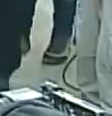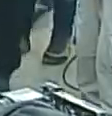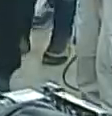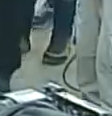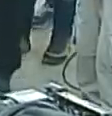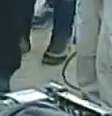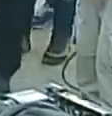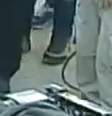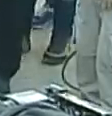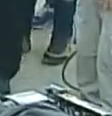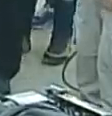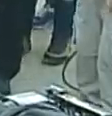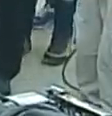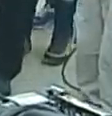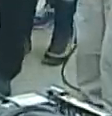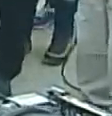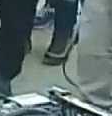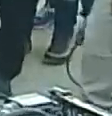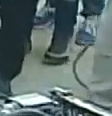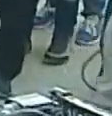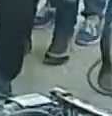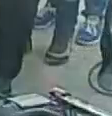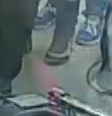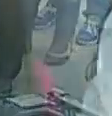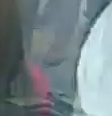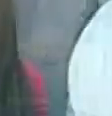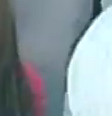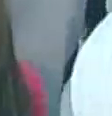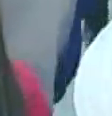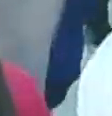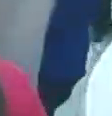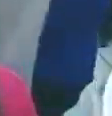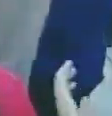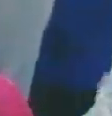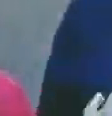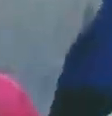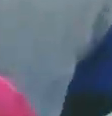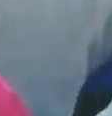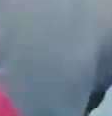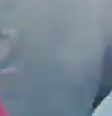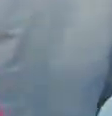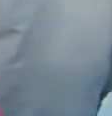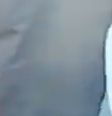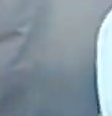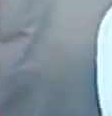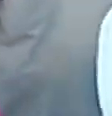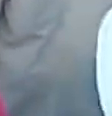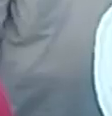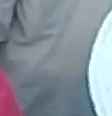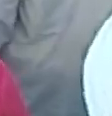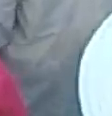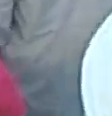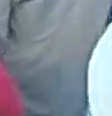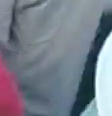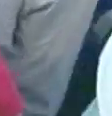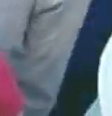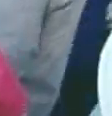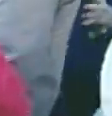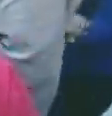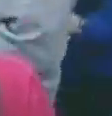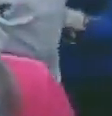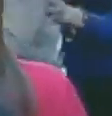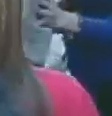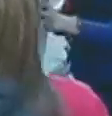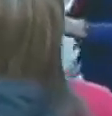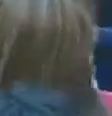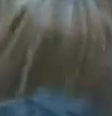importante destacar que en este encuentro de esta unidad educativa robinsoniana, Escuela Nacional de